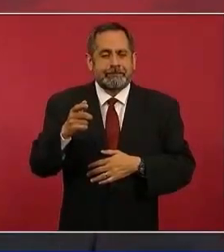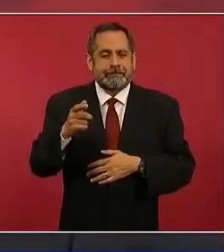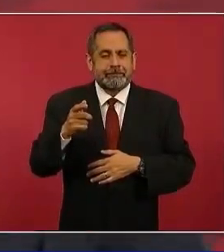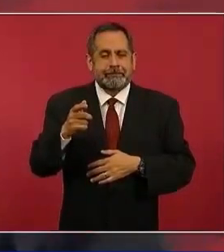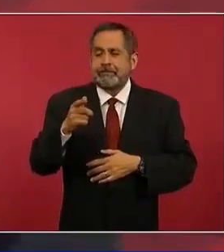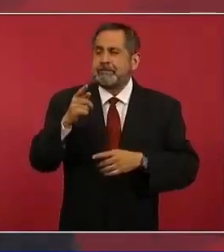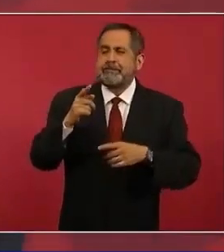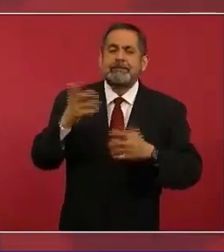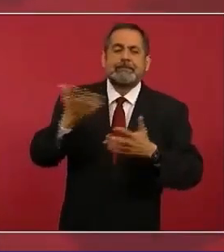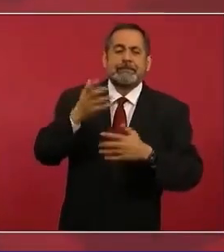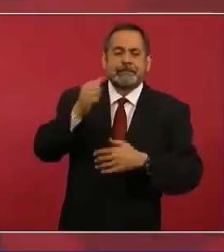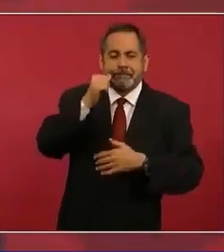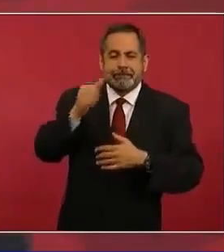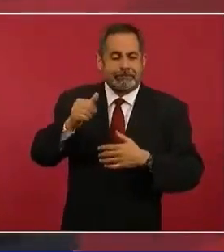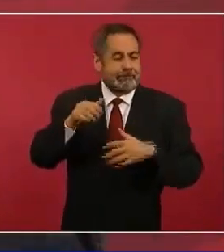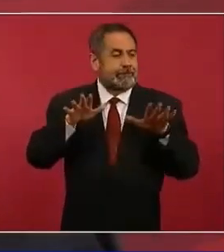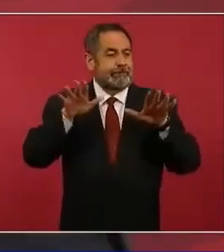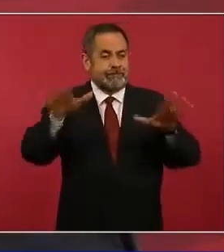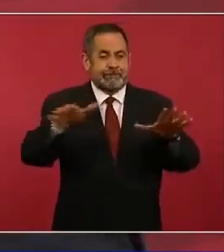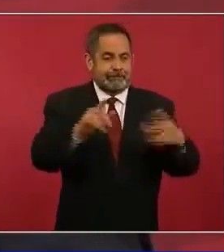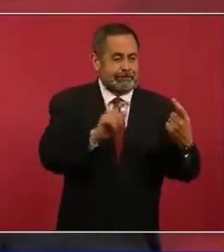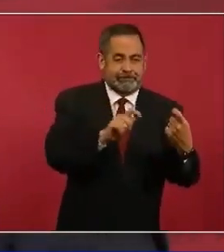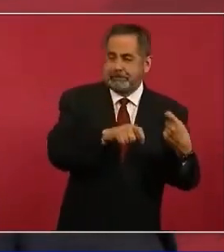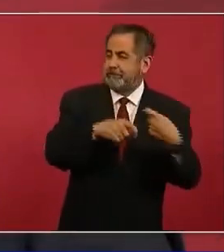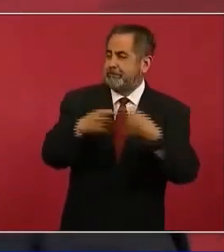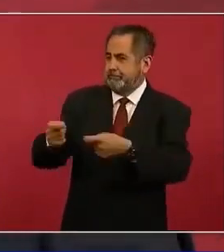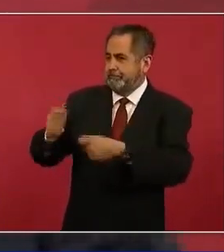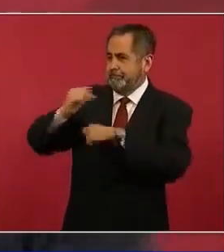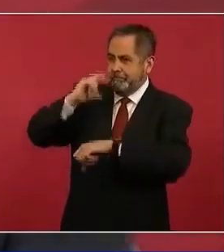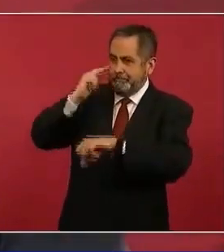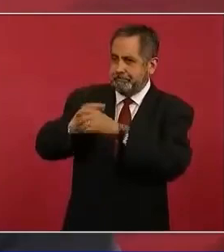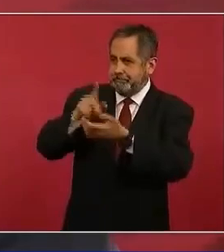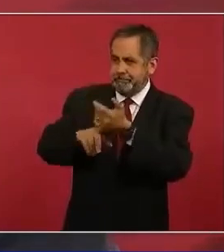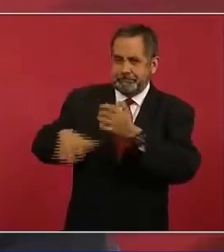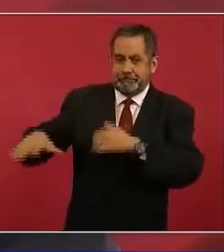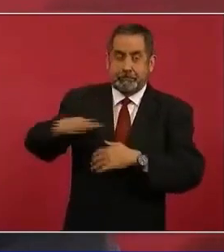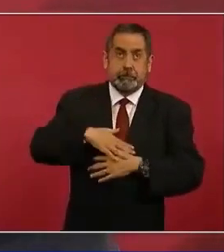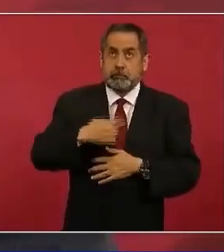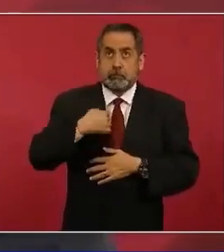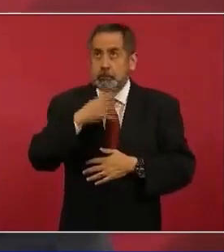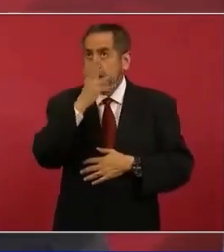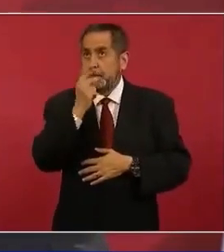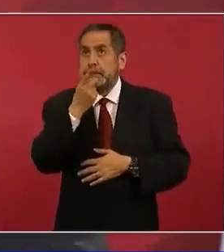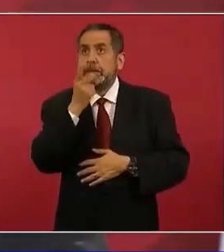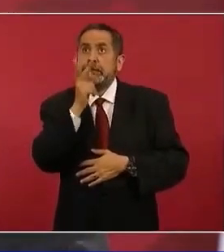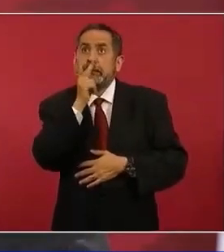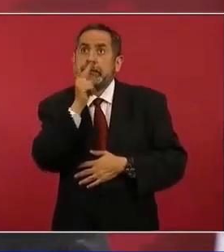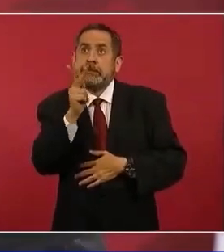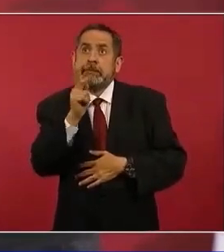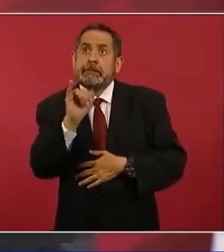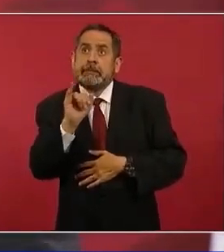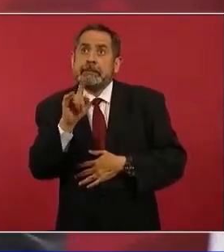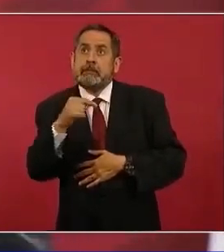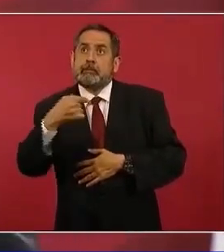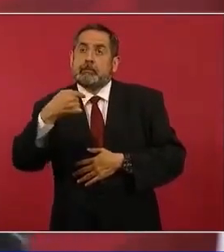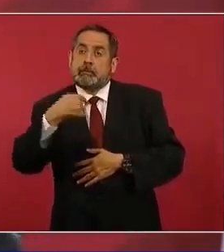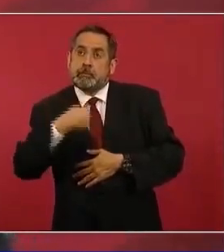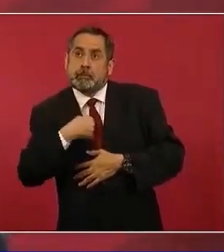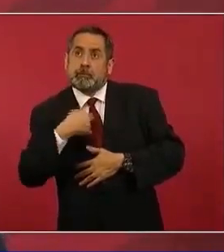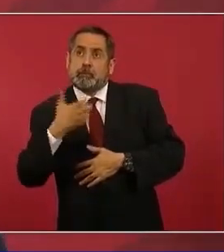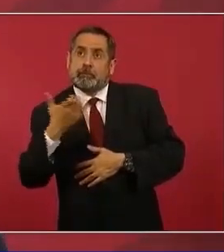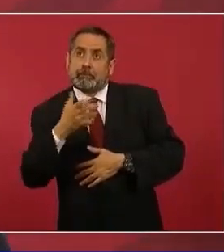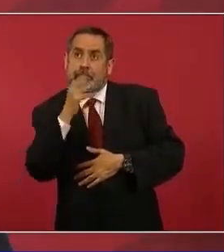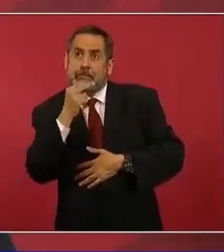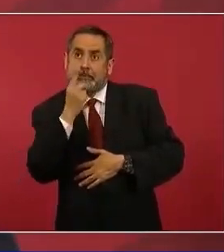Que se entregó el aeropuerto, que no se puede hablar de eso. Bueno, yo no